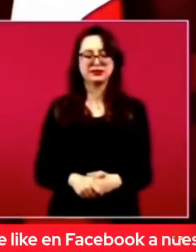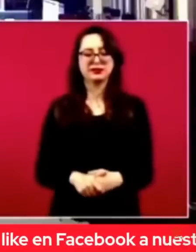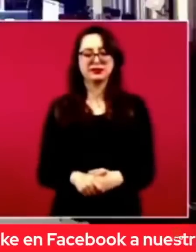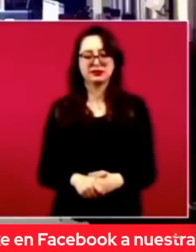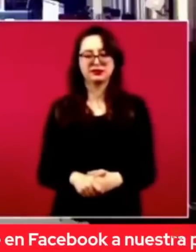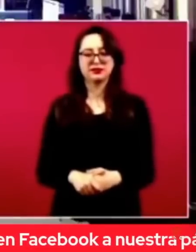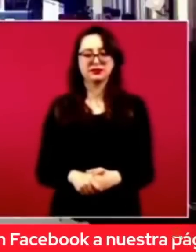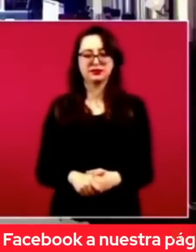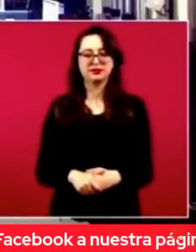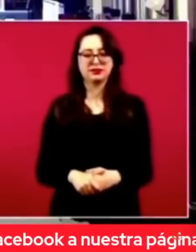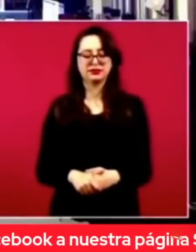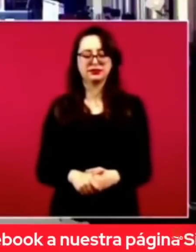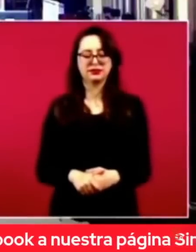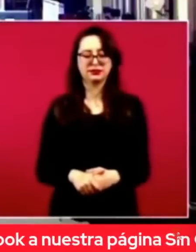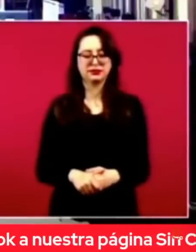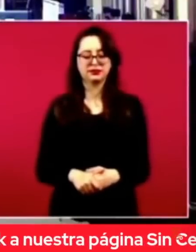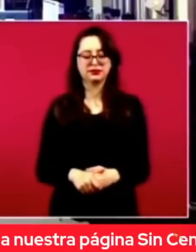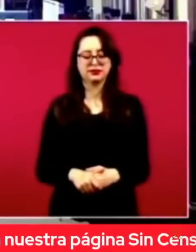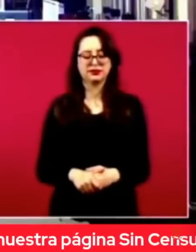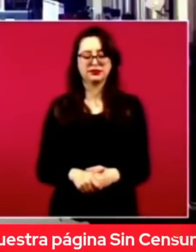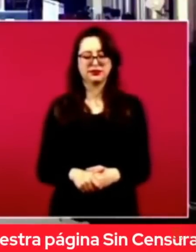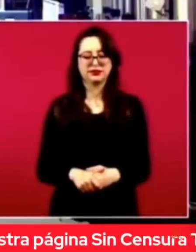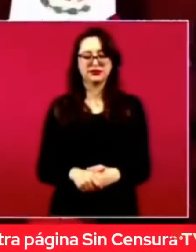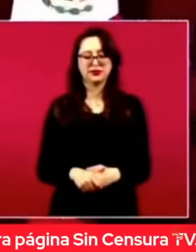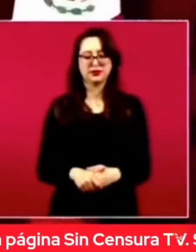cuando un compañero